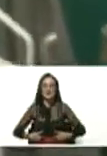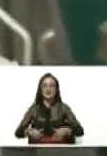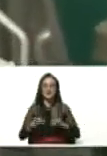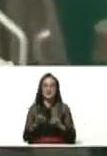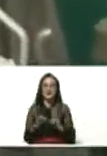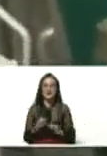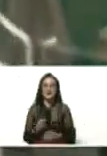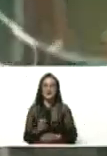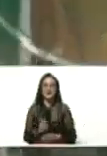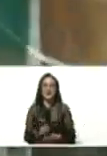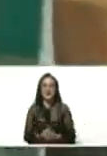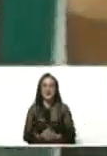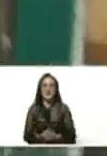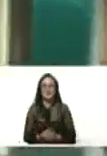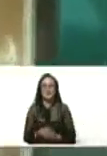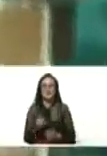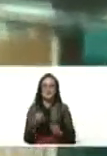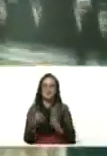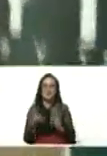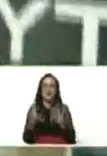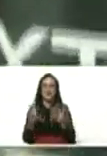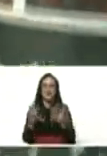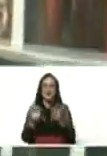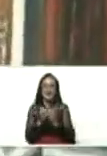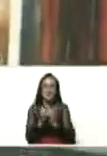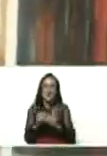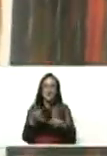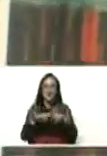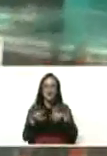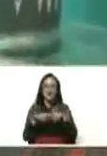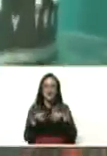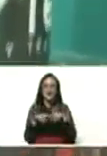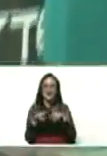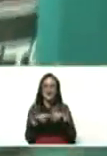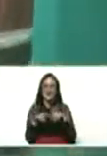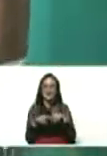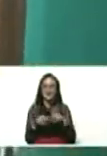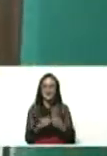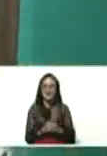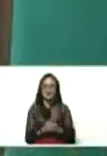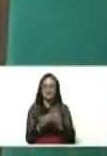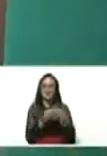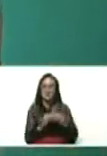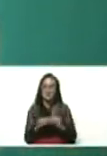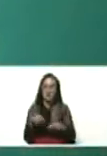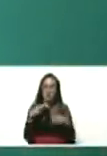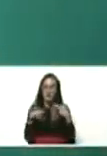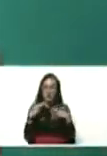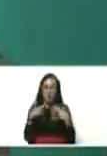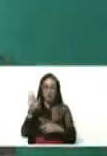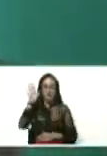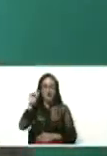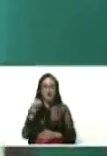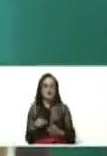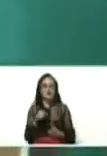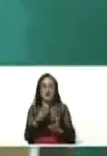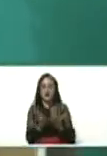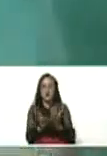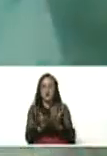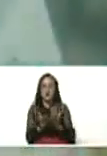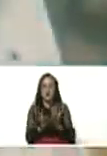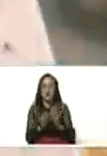canchas, que es el área para el deporte para los niños. Está la rehabilitación del comedor, de los baños. Esta escuela